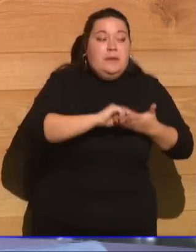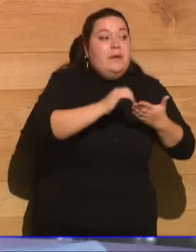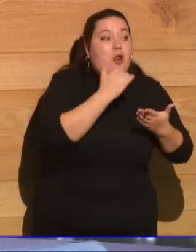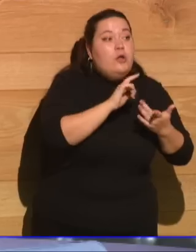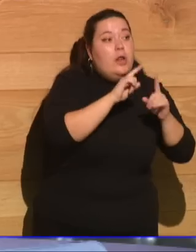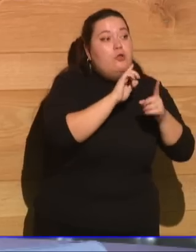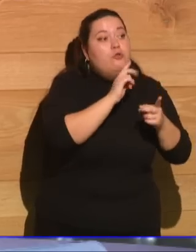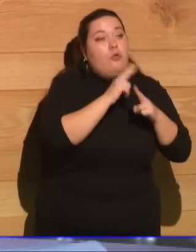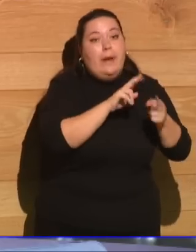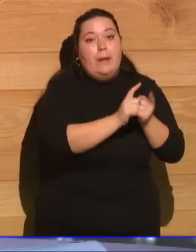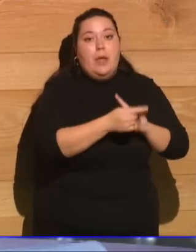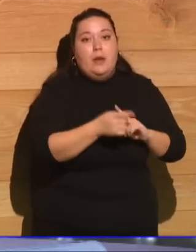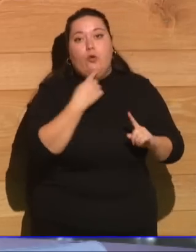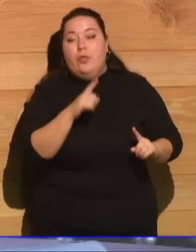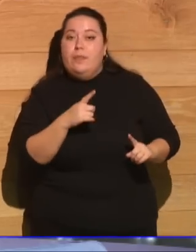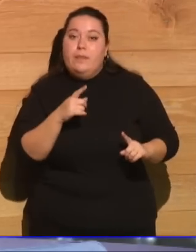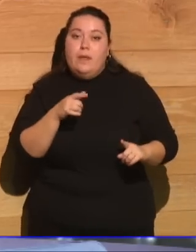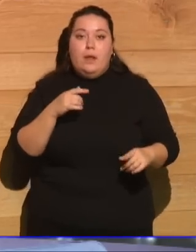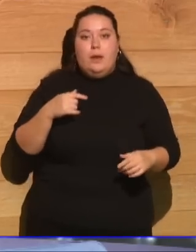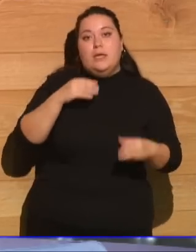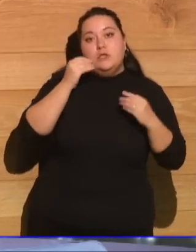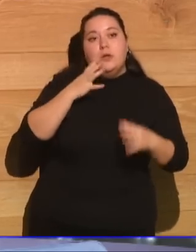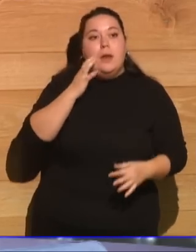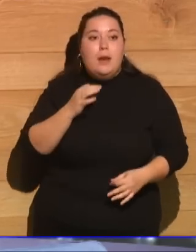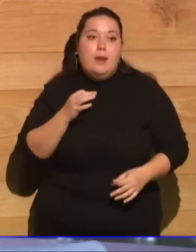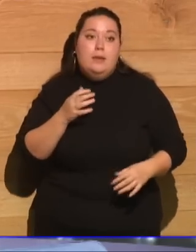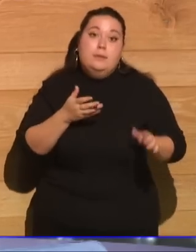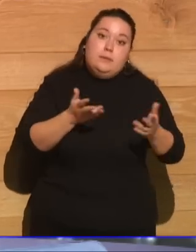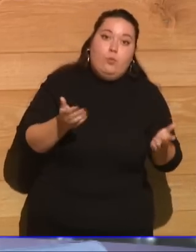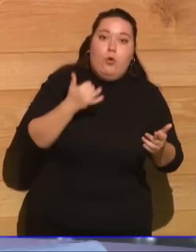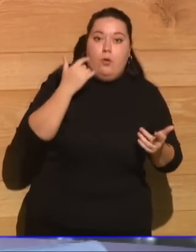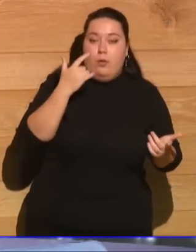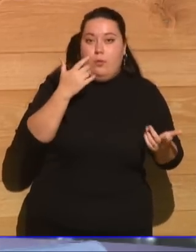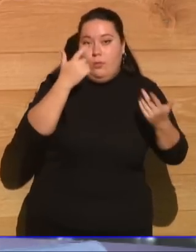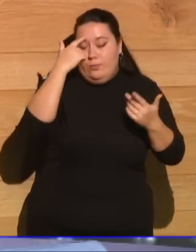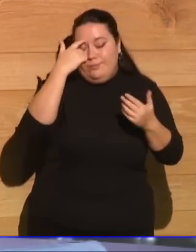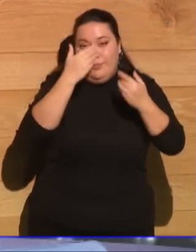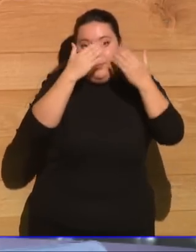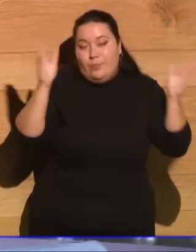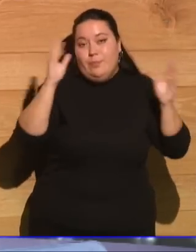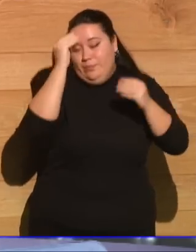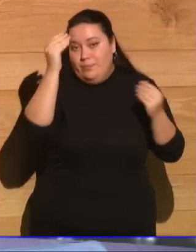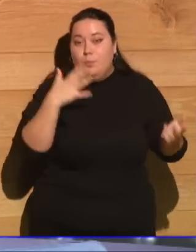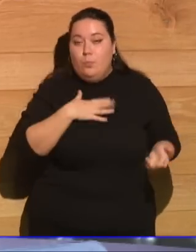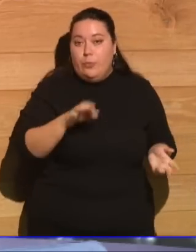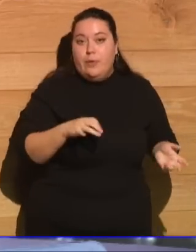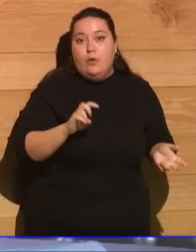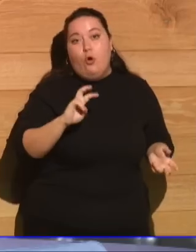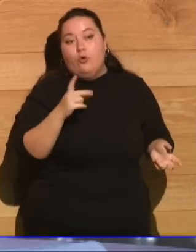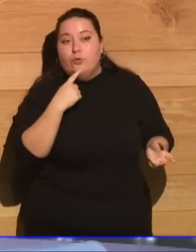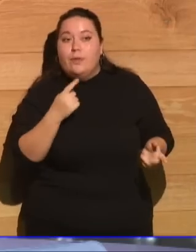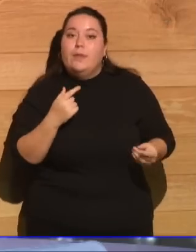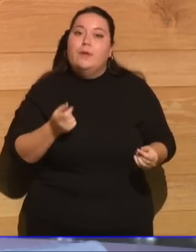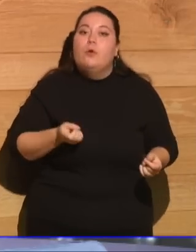el nombre que decir basado en hechos reales, que por otro lado es un verbo que te lo deja todo tan abierto como tú quieras. Hay otro aún más flexible que es el